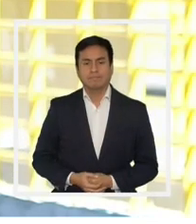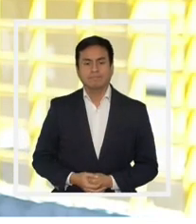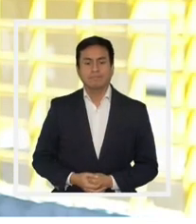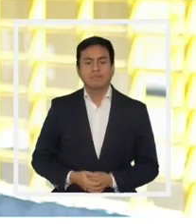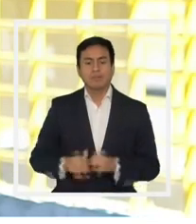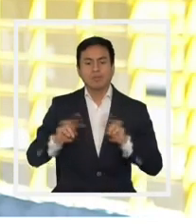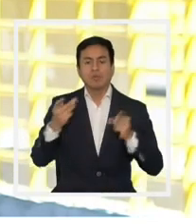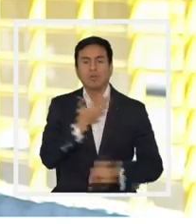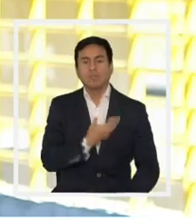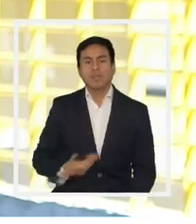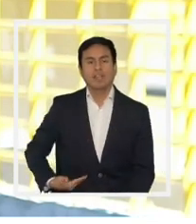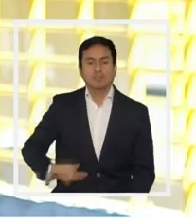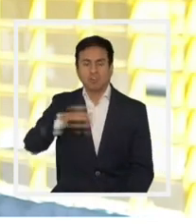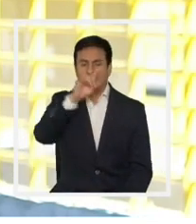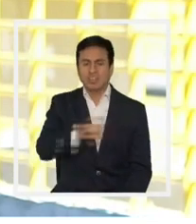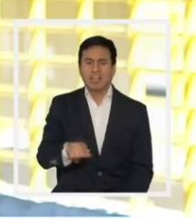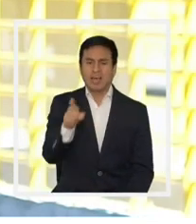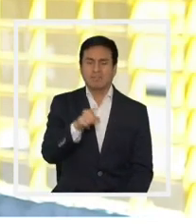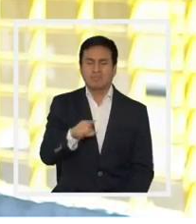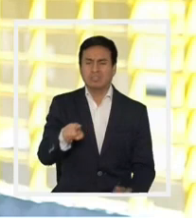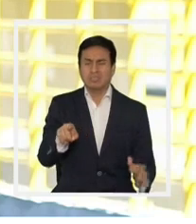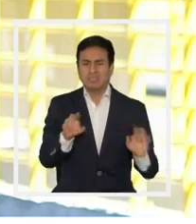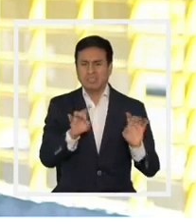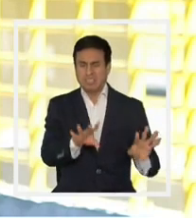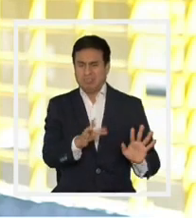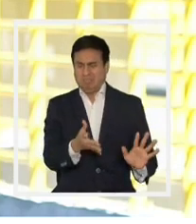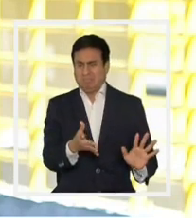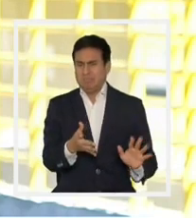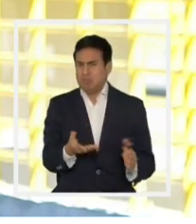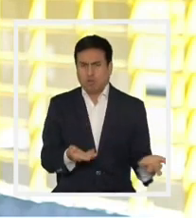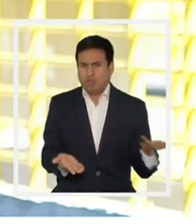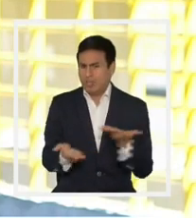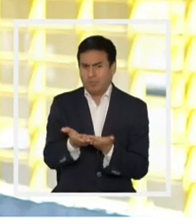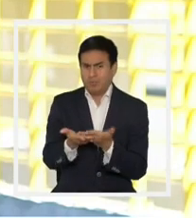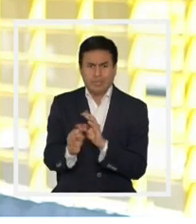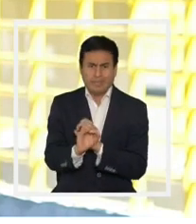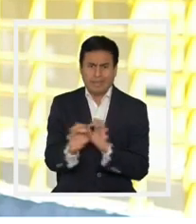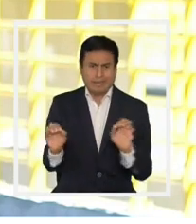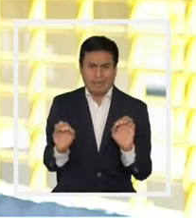Como gobierno, condenamos categóricamente estos hechos, que no contribuyen en nada